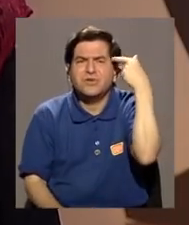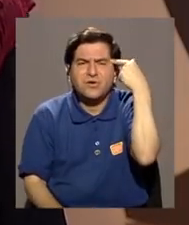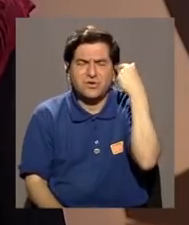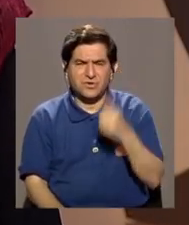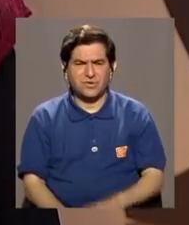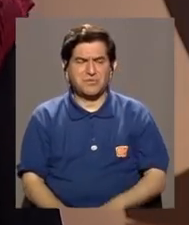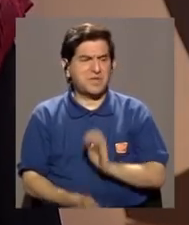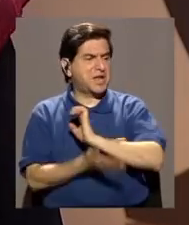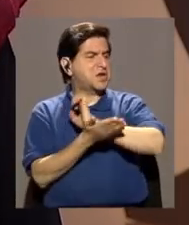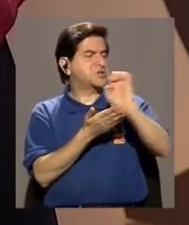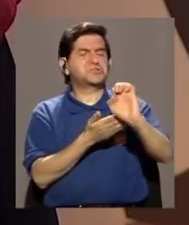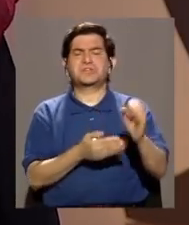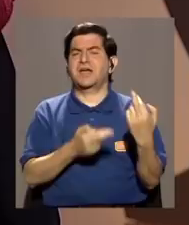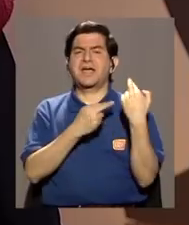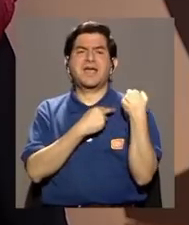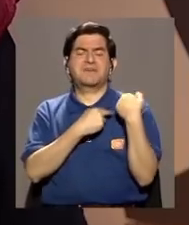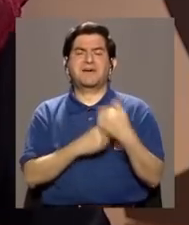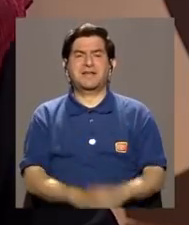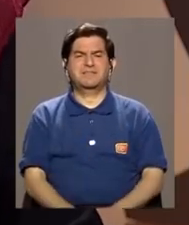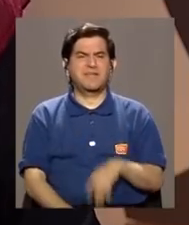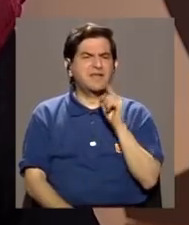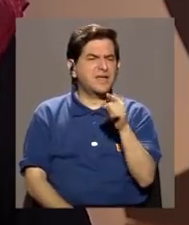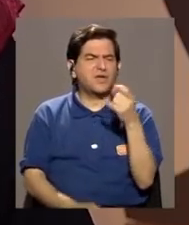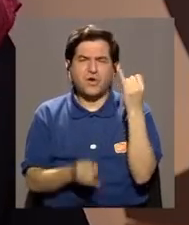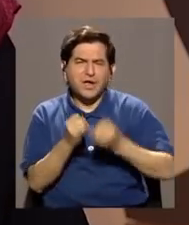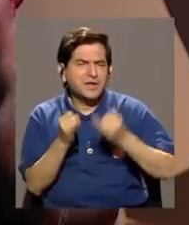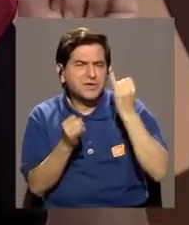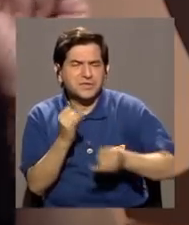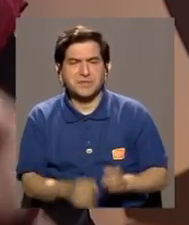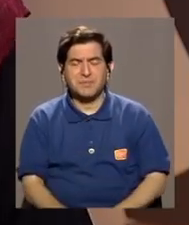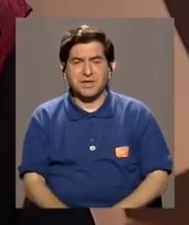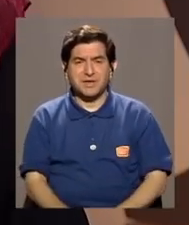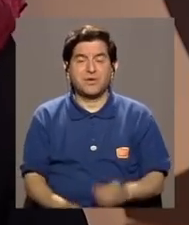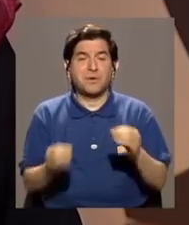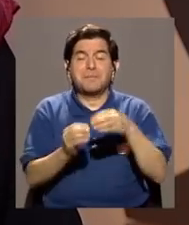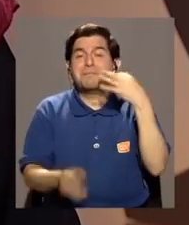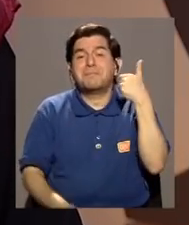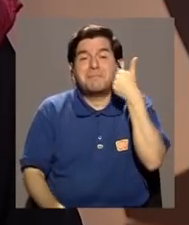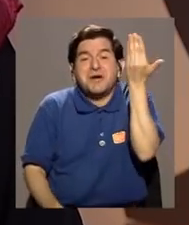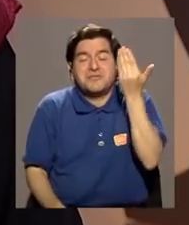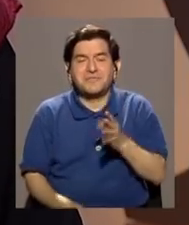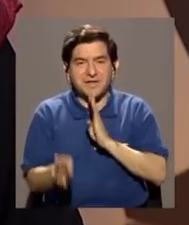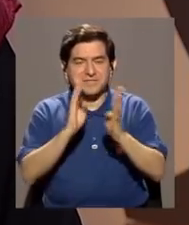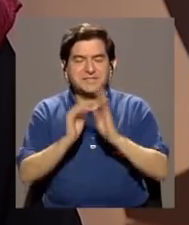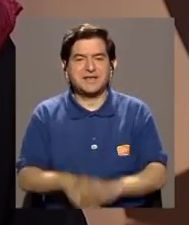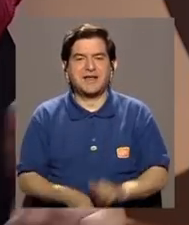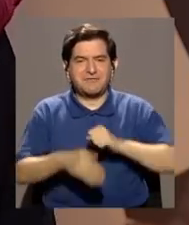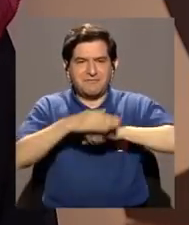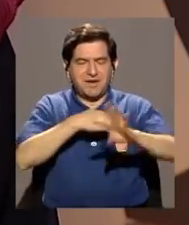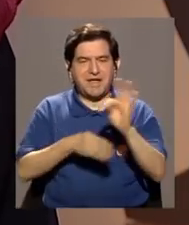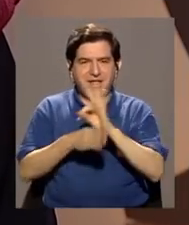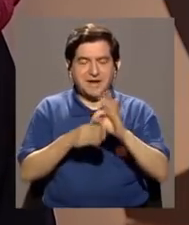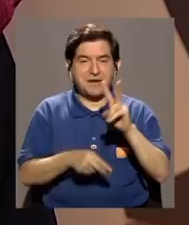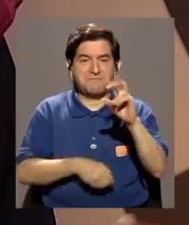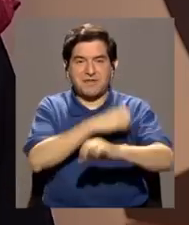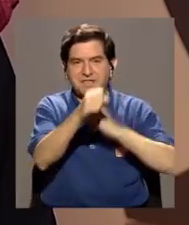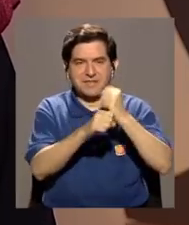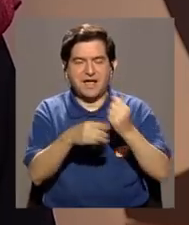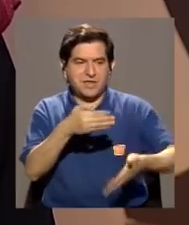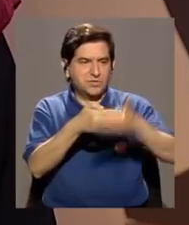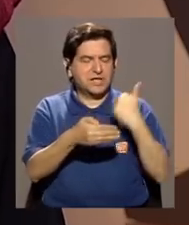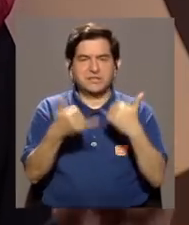que han evadido esta responsabilidad lo que sucede con esto quiero terminar es que era mucho más sencillo hablar de aborto terapeútico hace 20